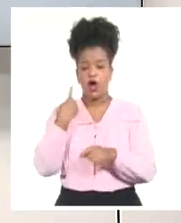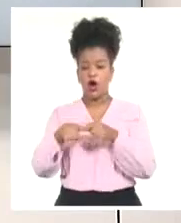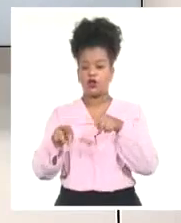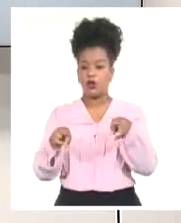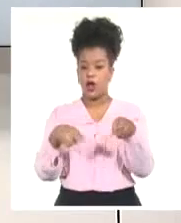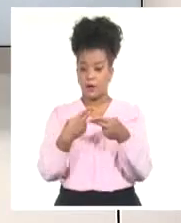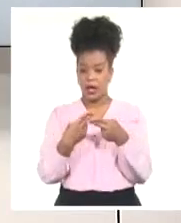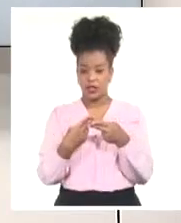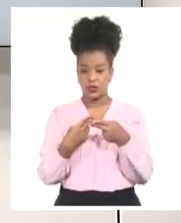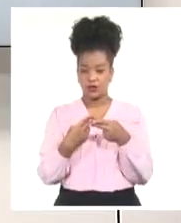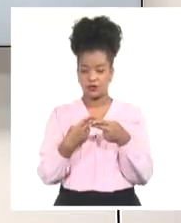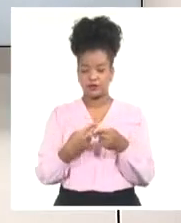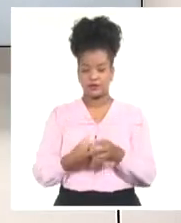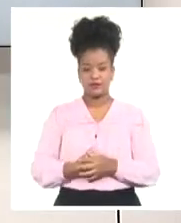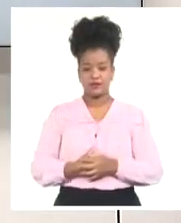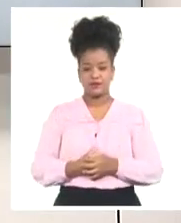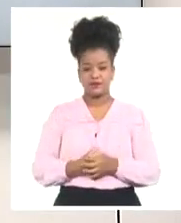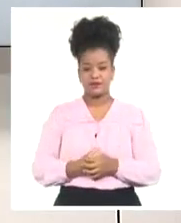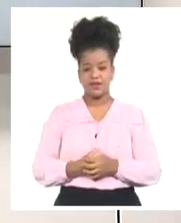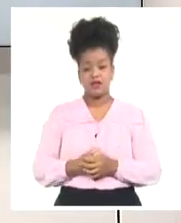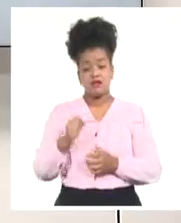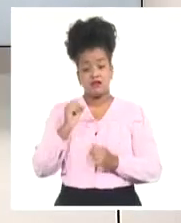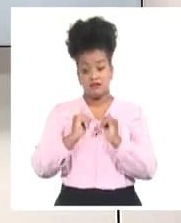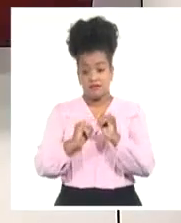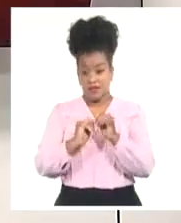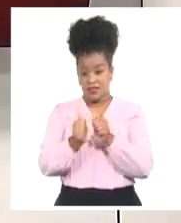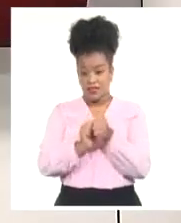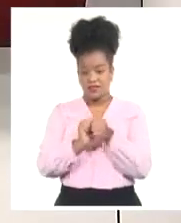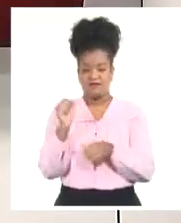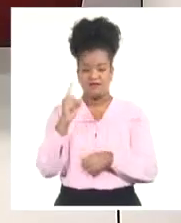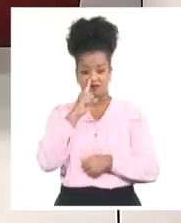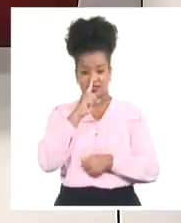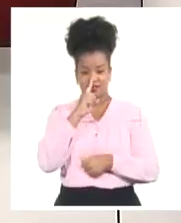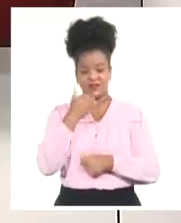frente a Villarreal en Anfield. Y hasta aquí la información deportiva. Como siempre le digo, tenga usted muy buenas tardes.